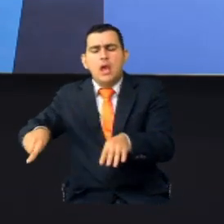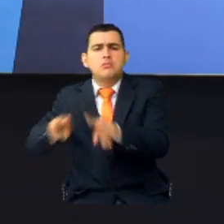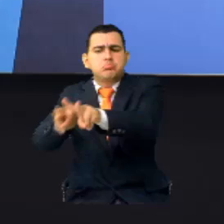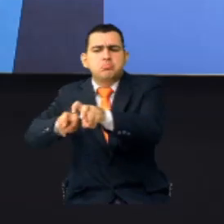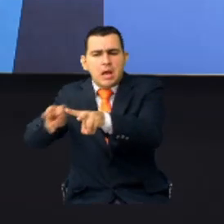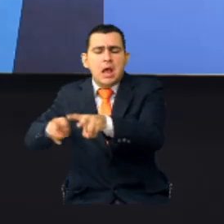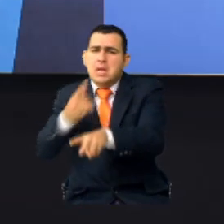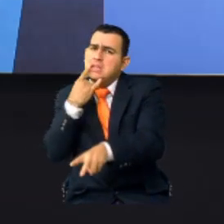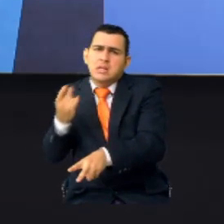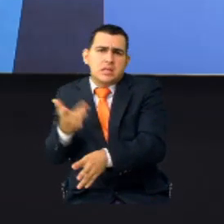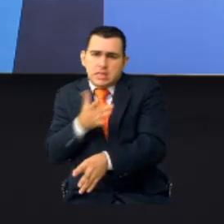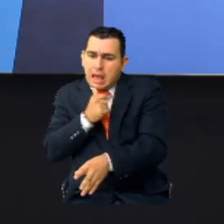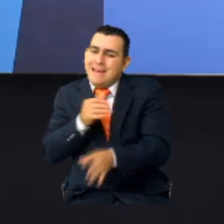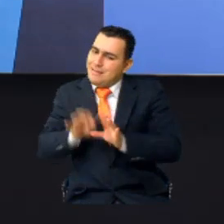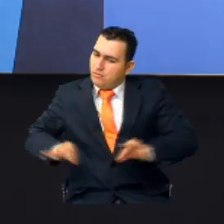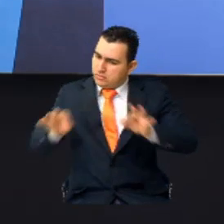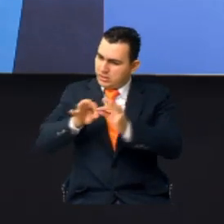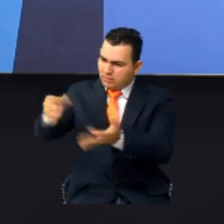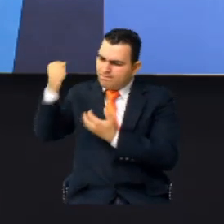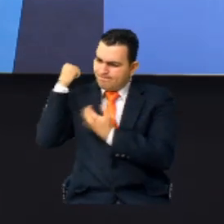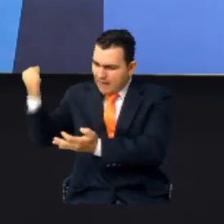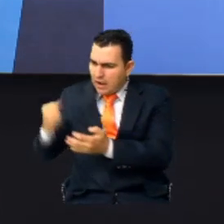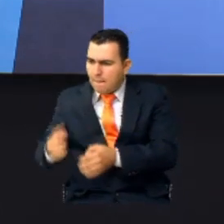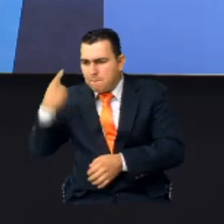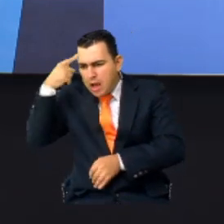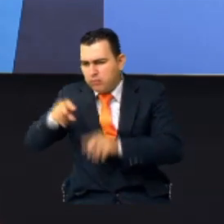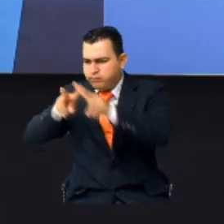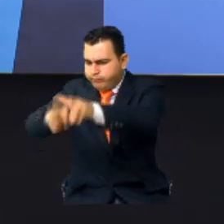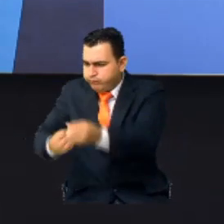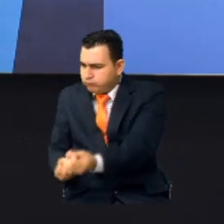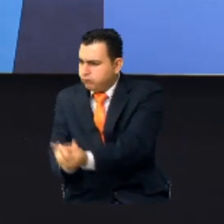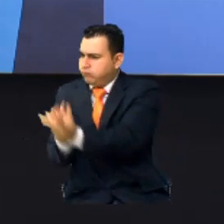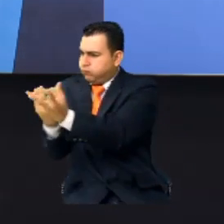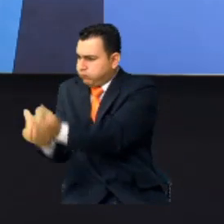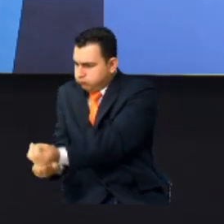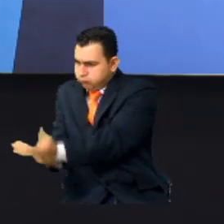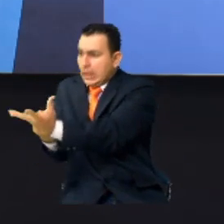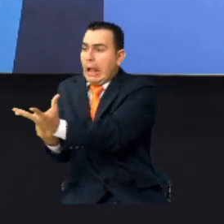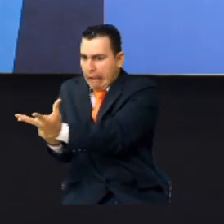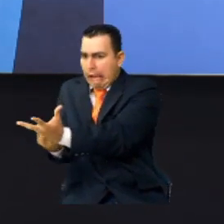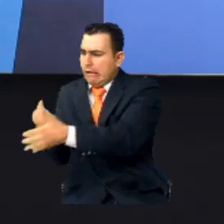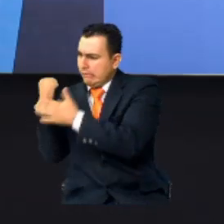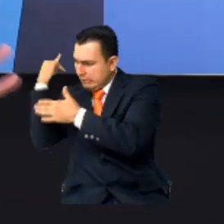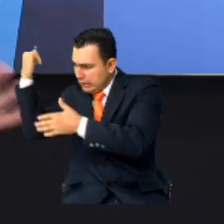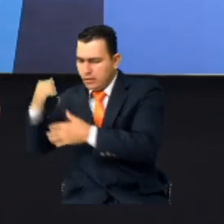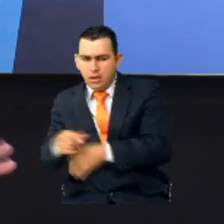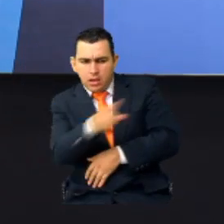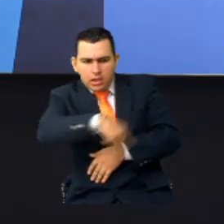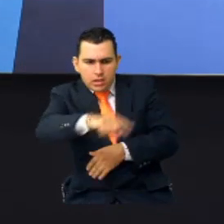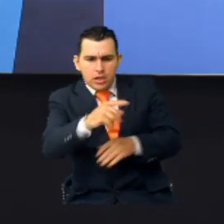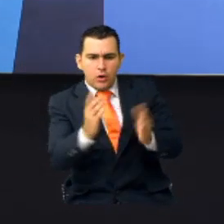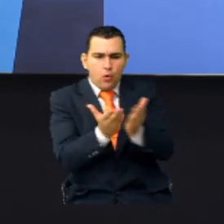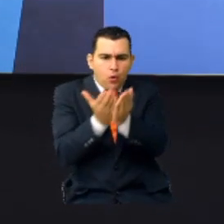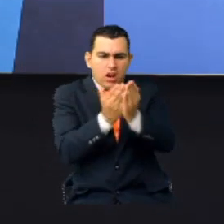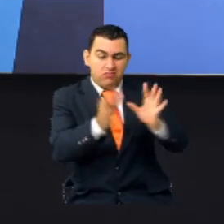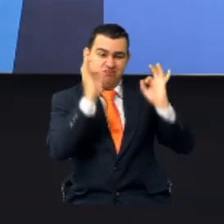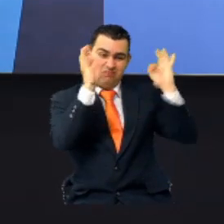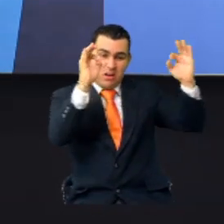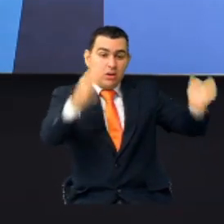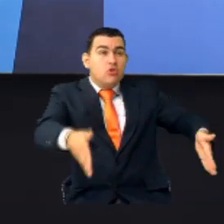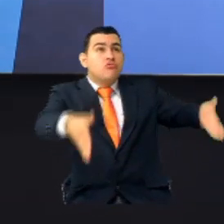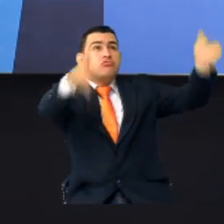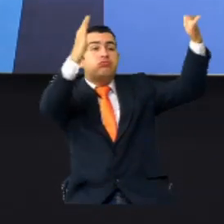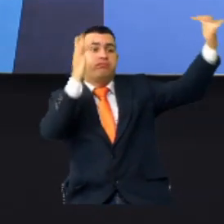así diversificaremos la economía, convertiremos esta pequeña escuela que está que se cae a pedazos en un super colegio que tenga ese